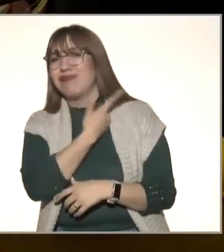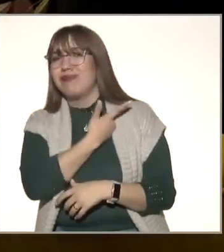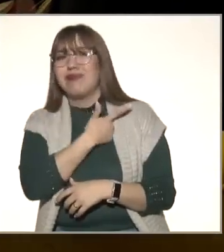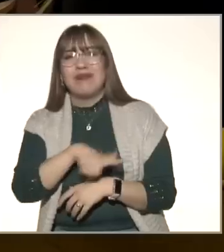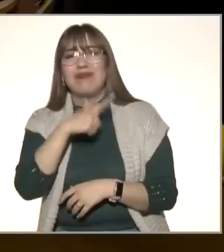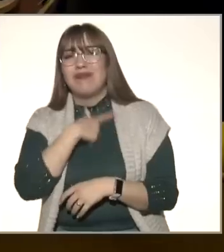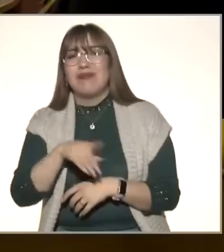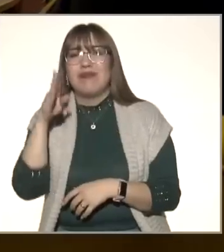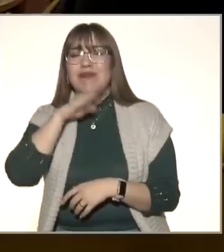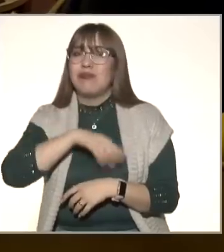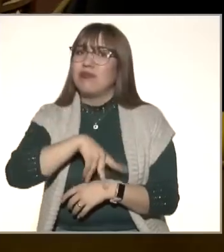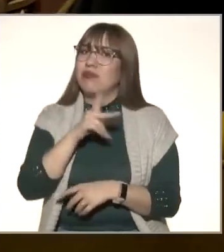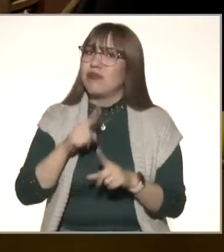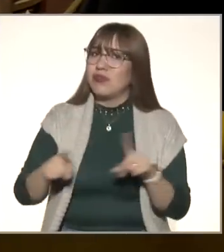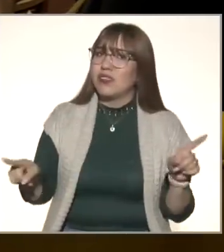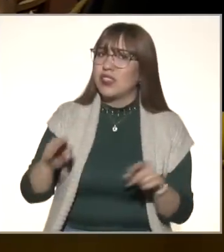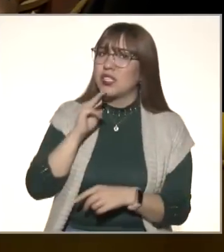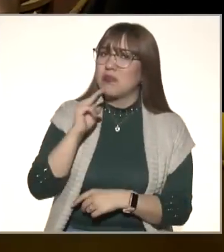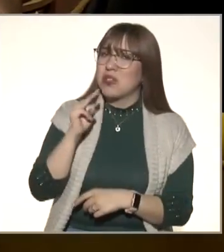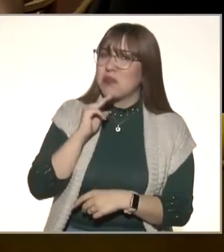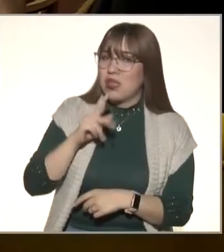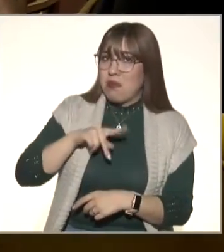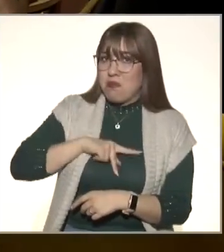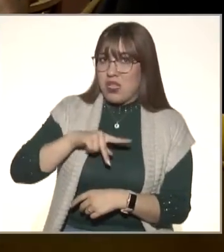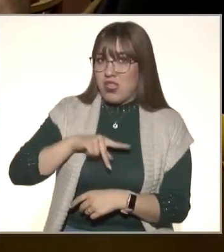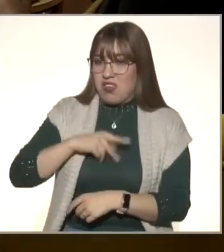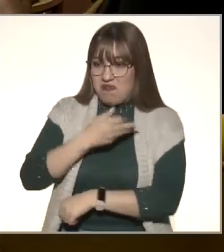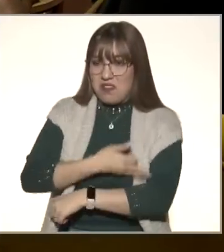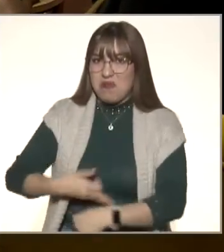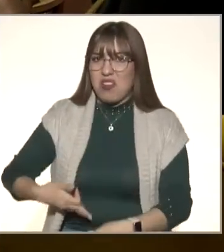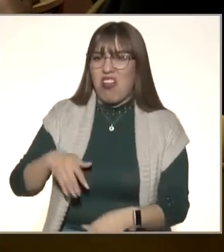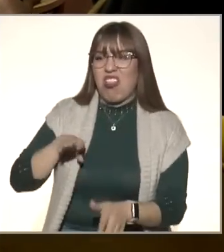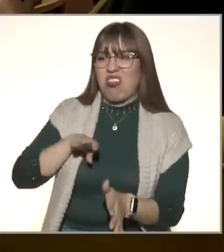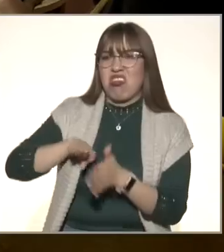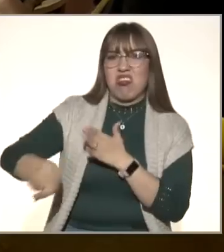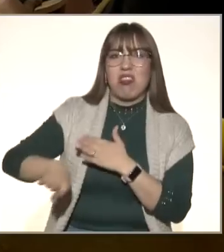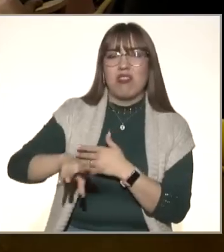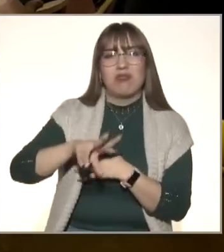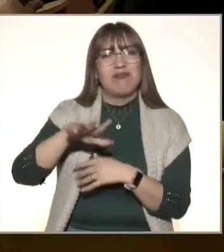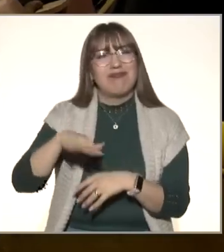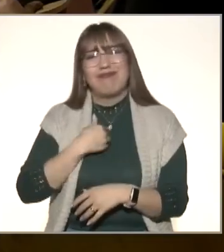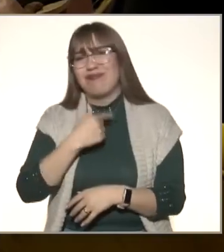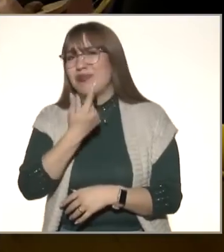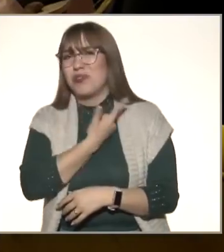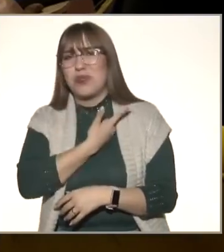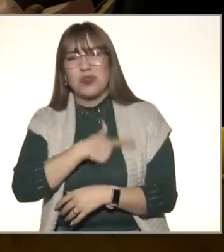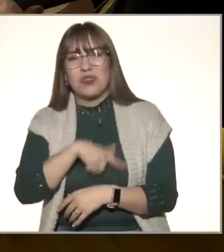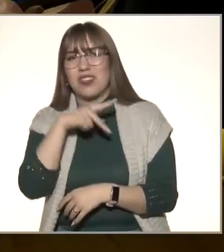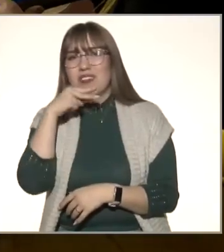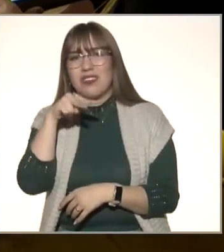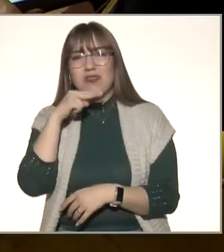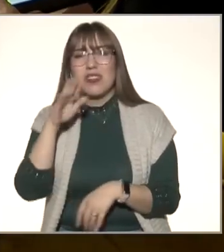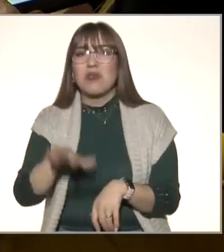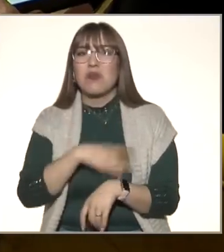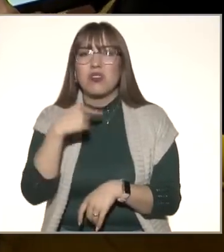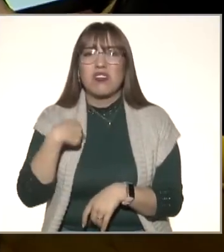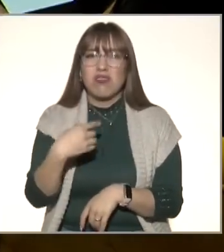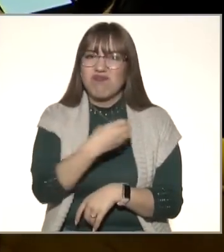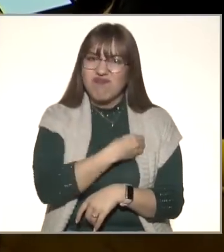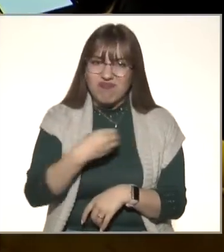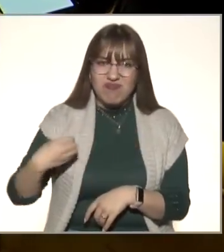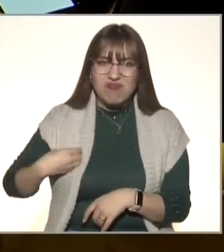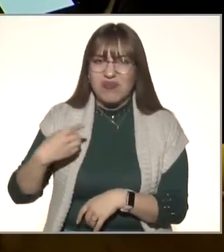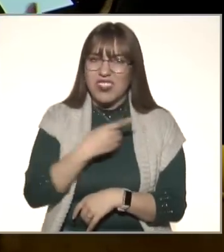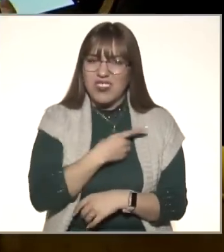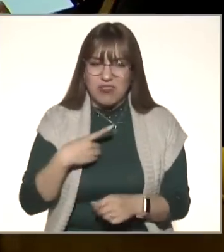En cambio a mí y a mis hijos nos hace a un lado, siempre haciéndonos menos. Por eso no me gusta la Navidad, porque me obliga a convivir con quien